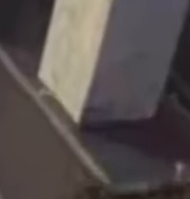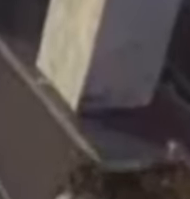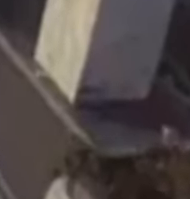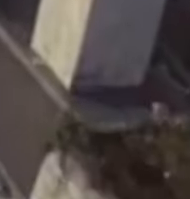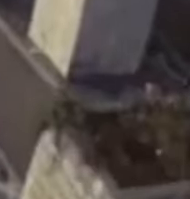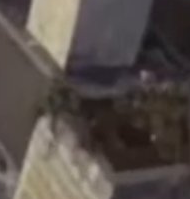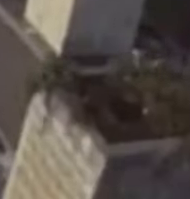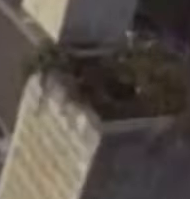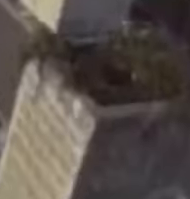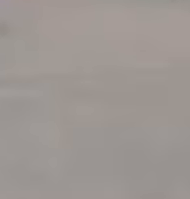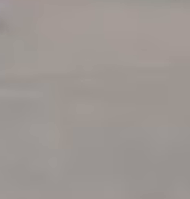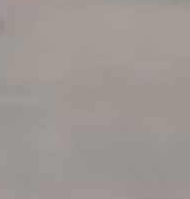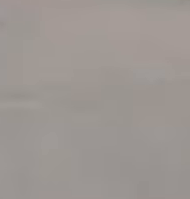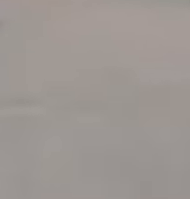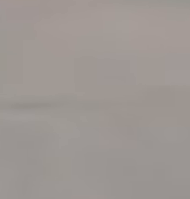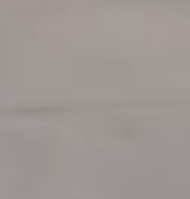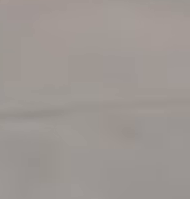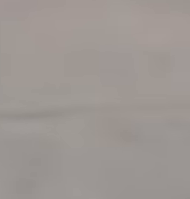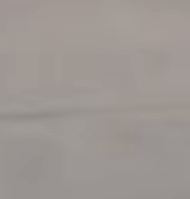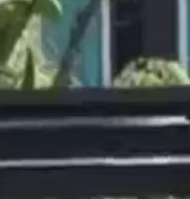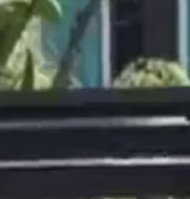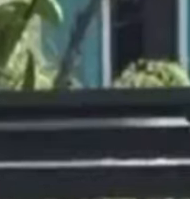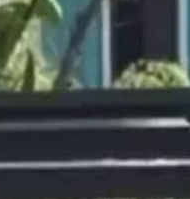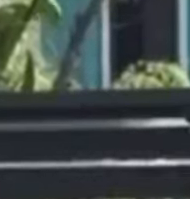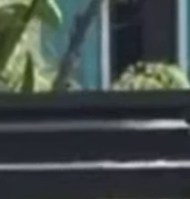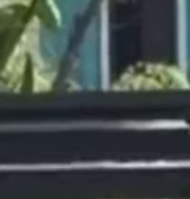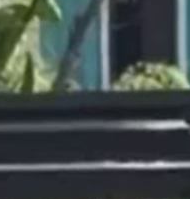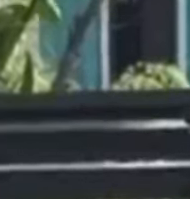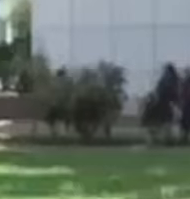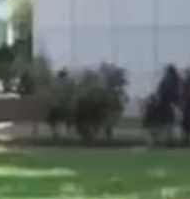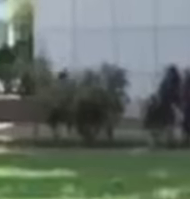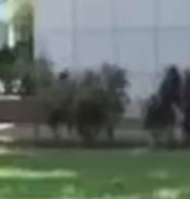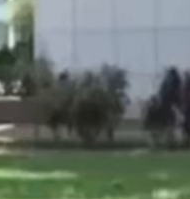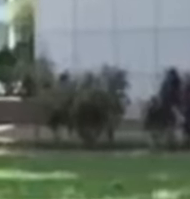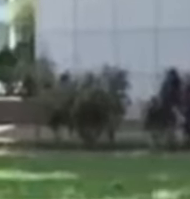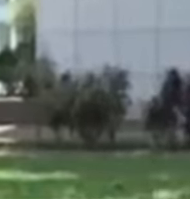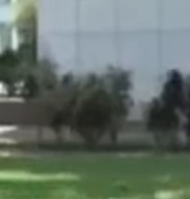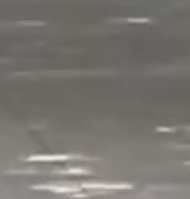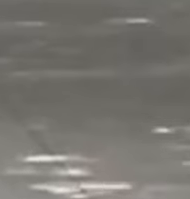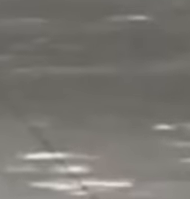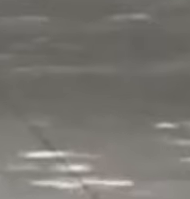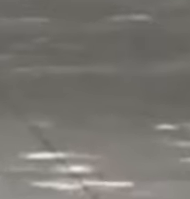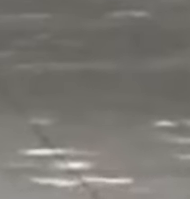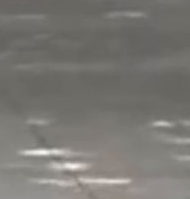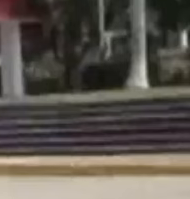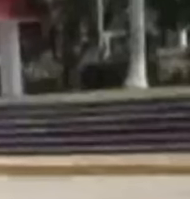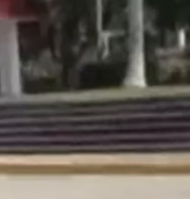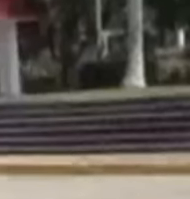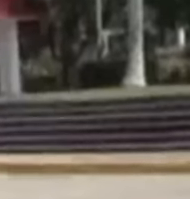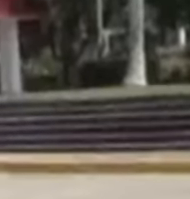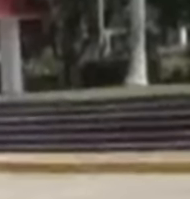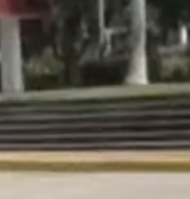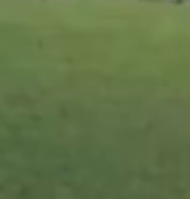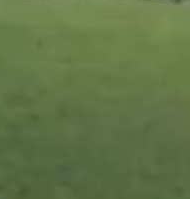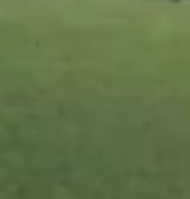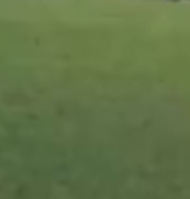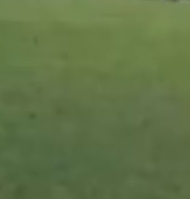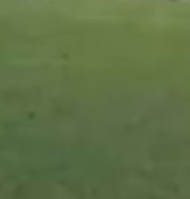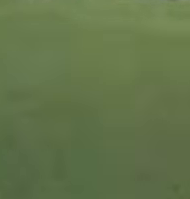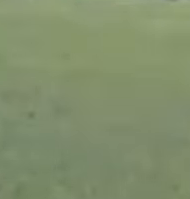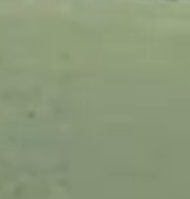el que te defiende con tu color naranja tierra que me lleva que me